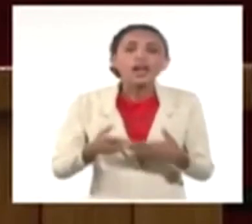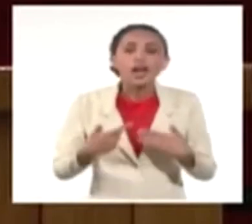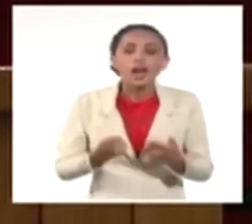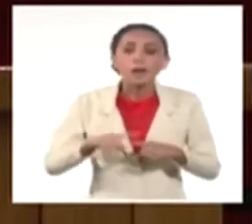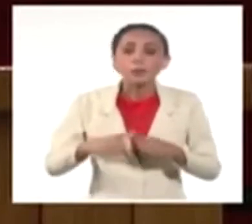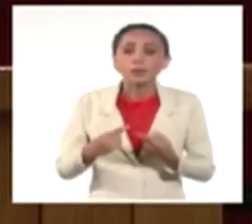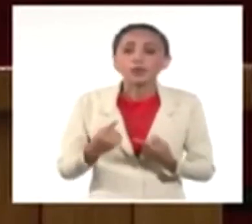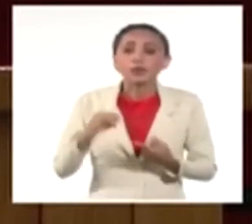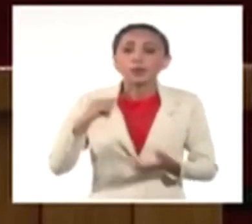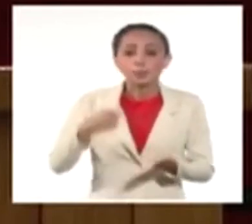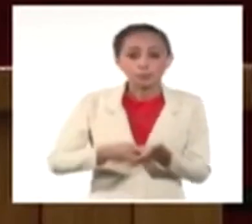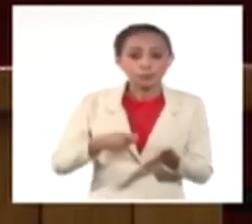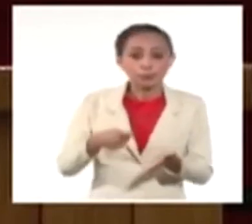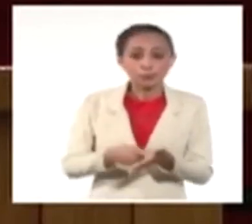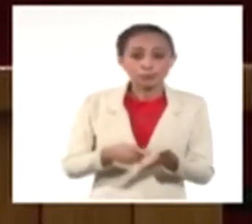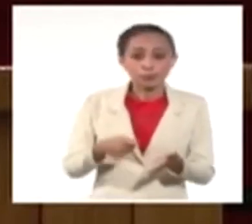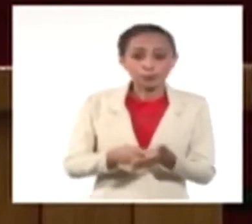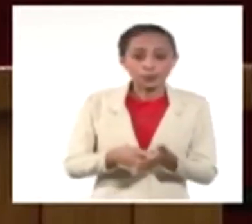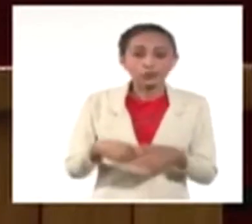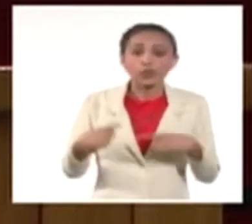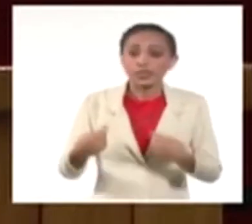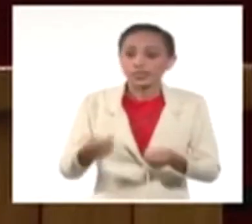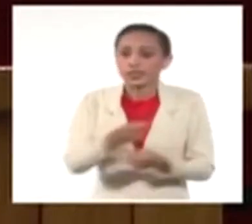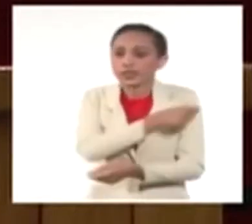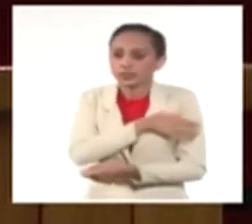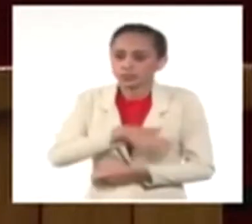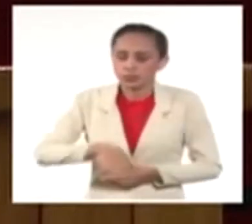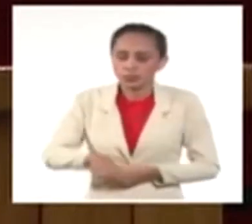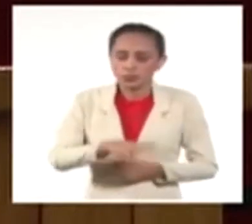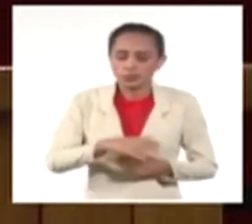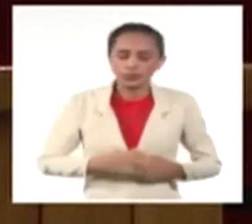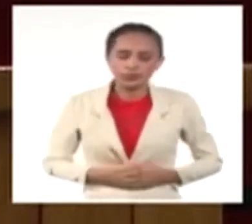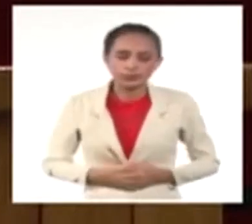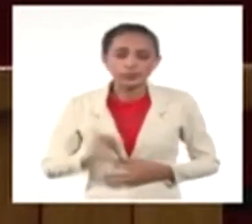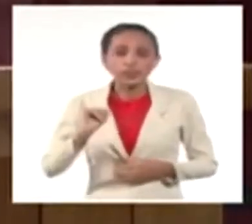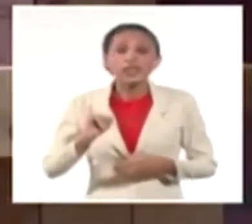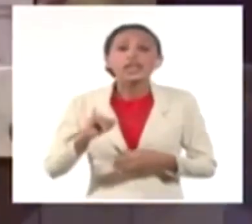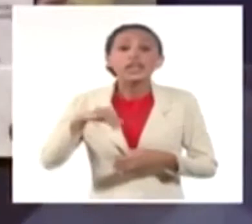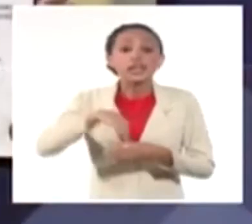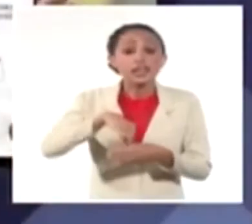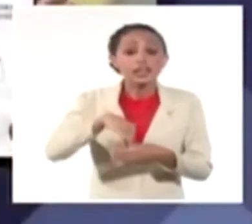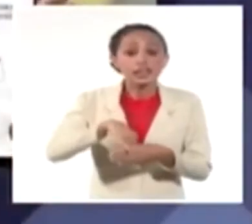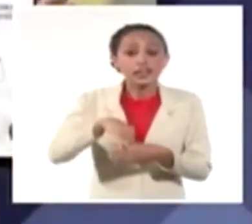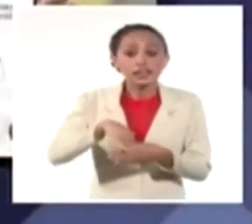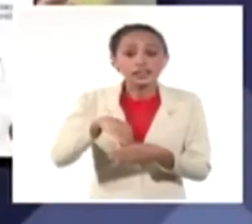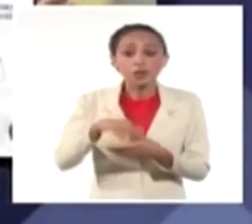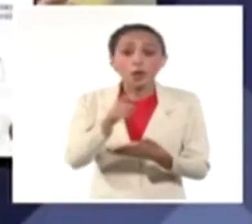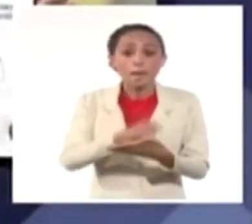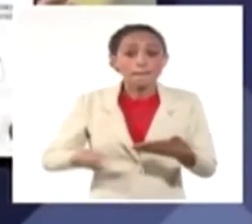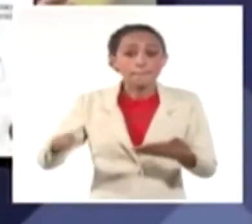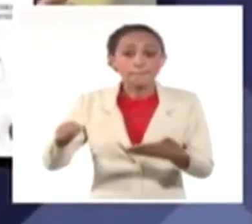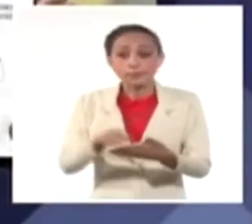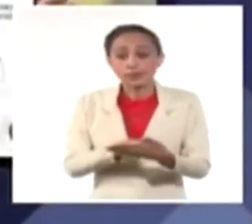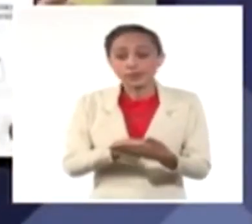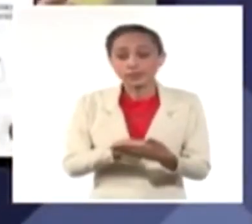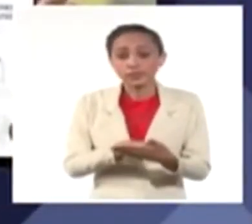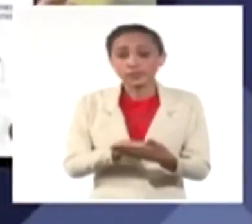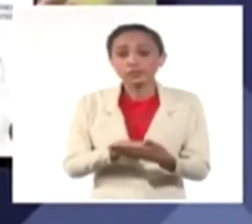importes que respaldan el gasto público. Los ingresos brutos que se planifican ascienden